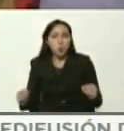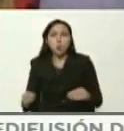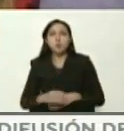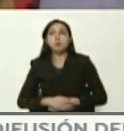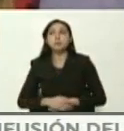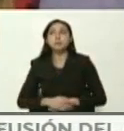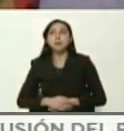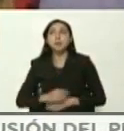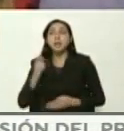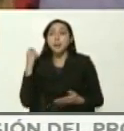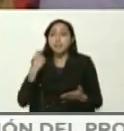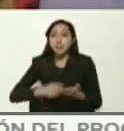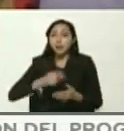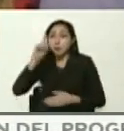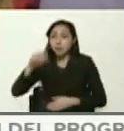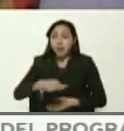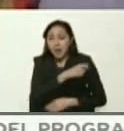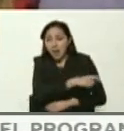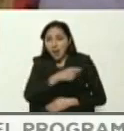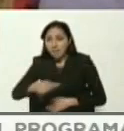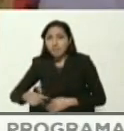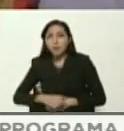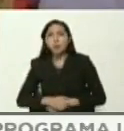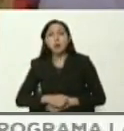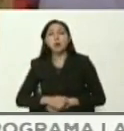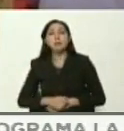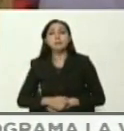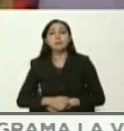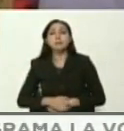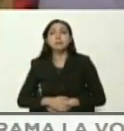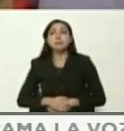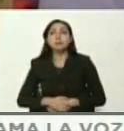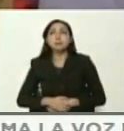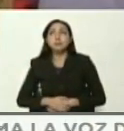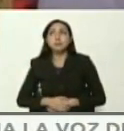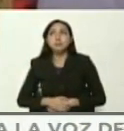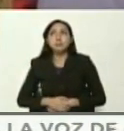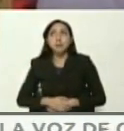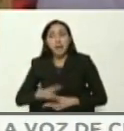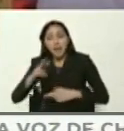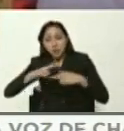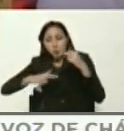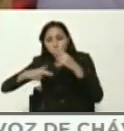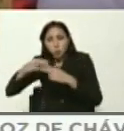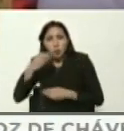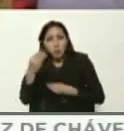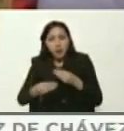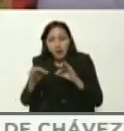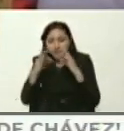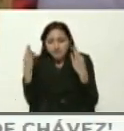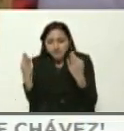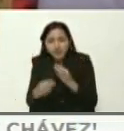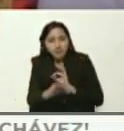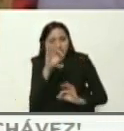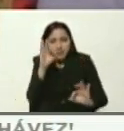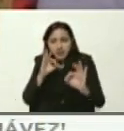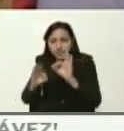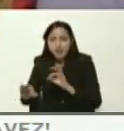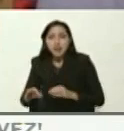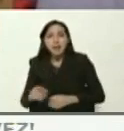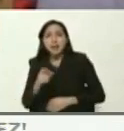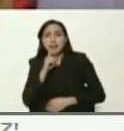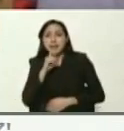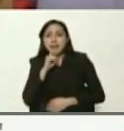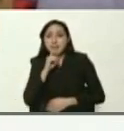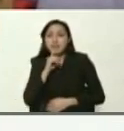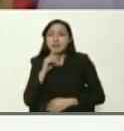pagándole, por supuesto, a los que confeccionan la misma, y escogiendo las familias que por circunstancias difíciles